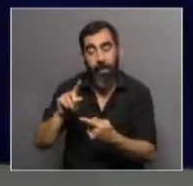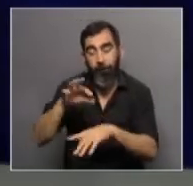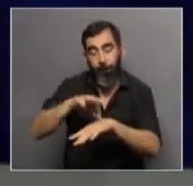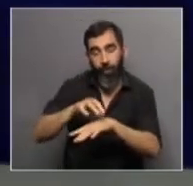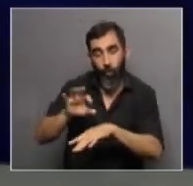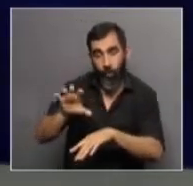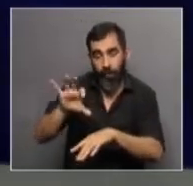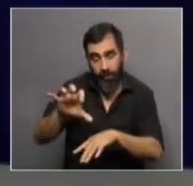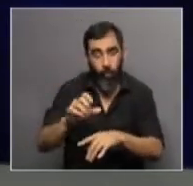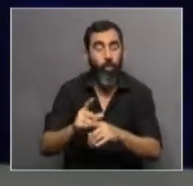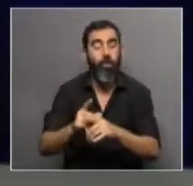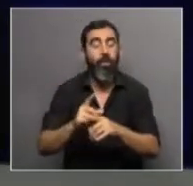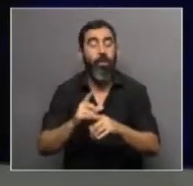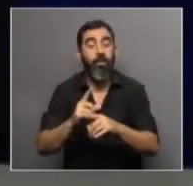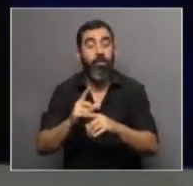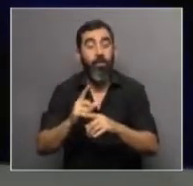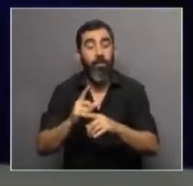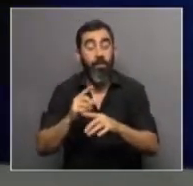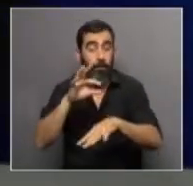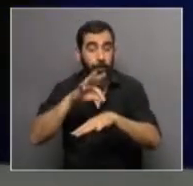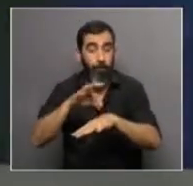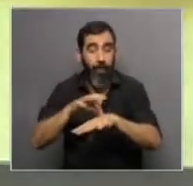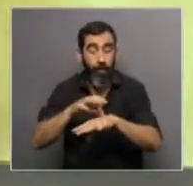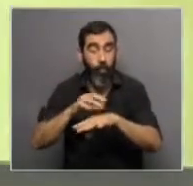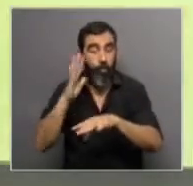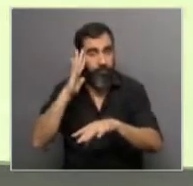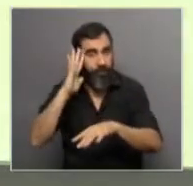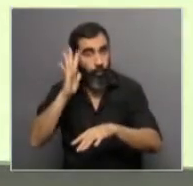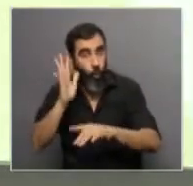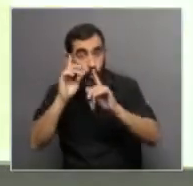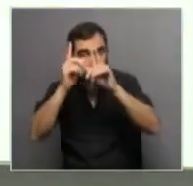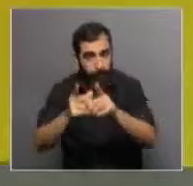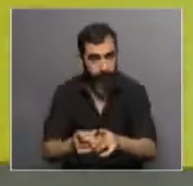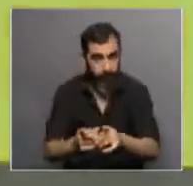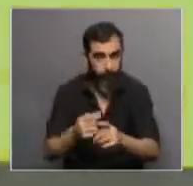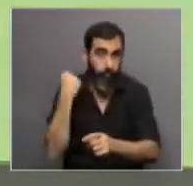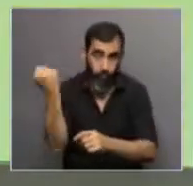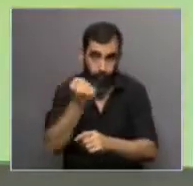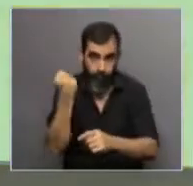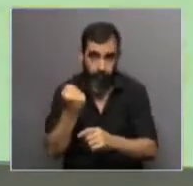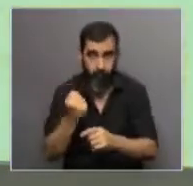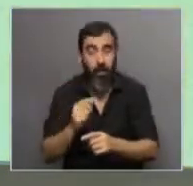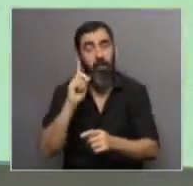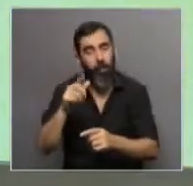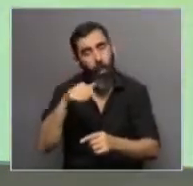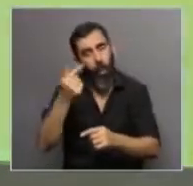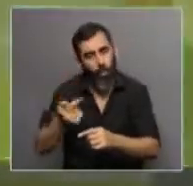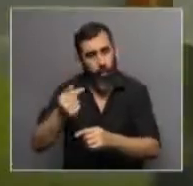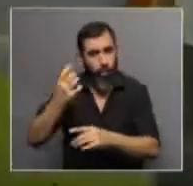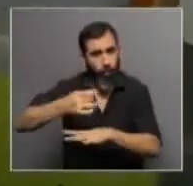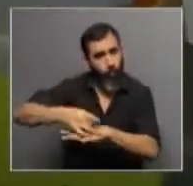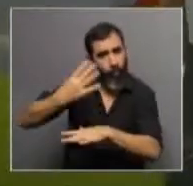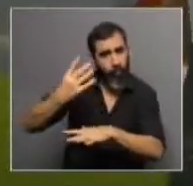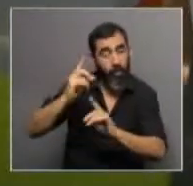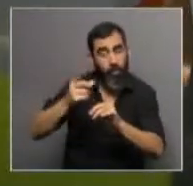del radioterapeuta, sino del psicólogo. Y además hay otras especialidades